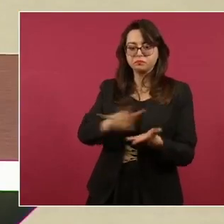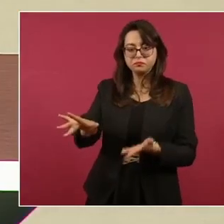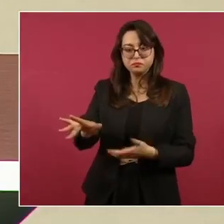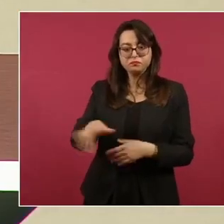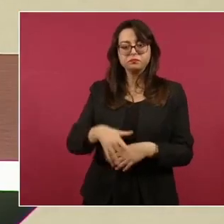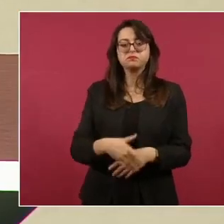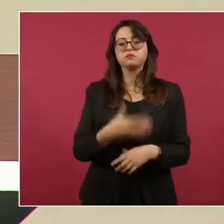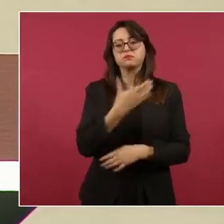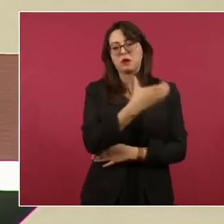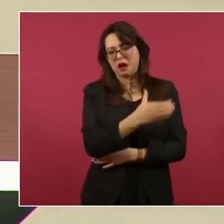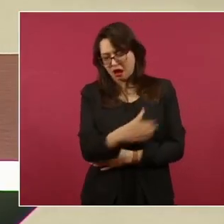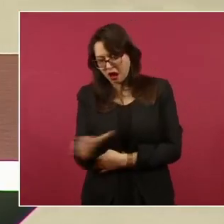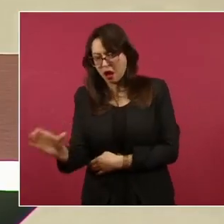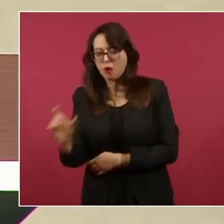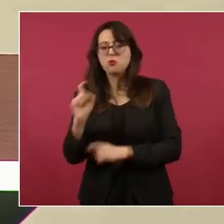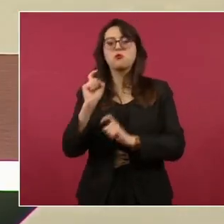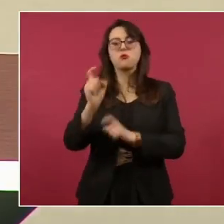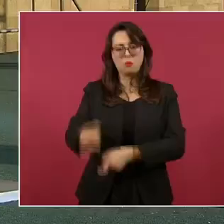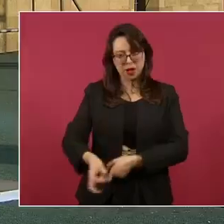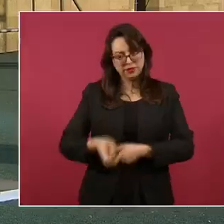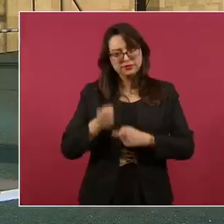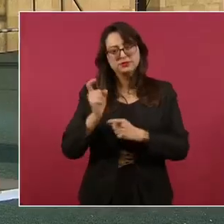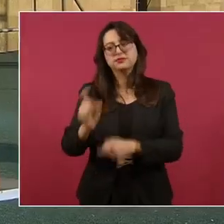campesinos y pescadores,